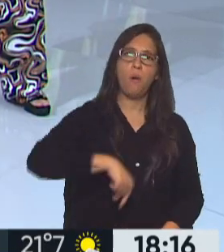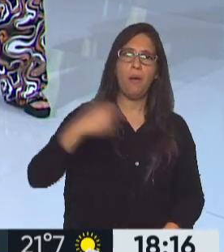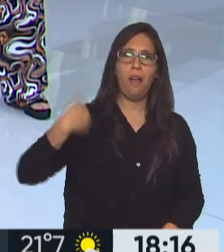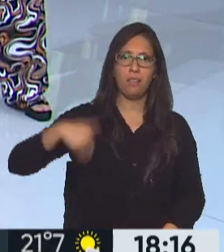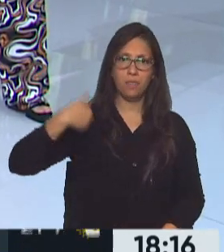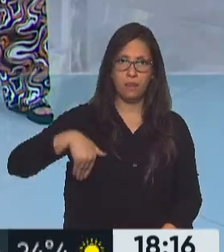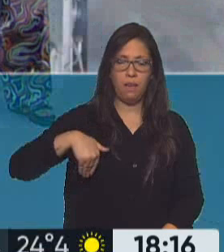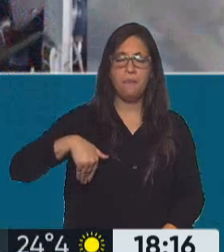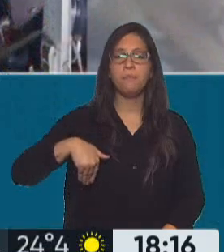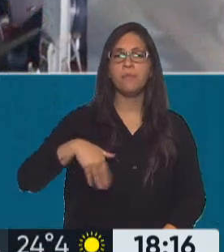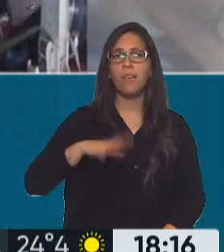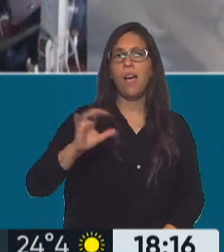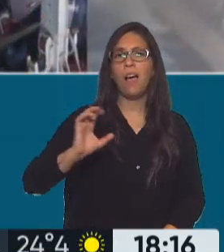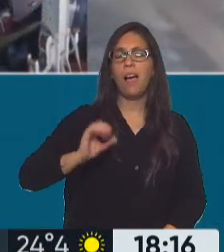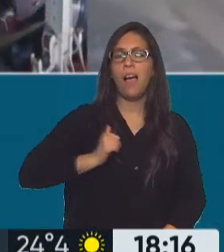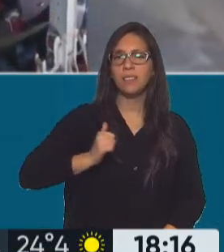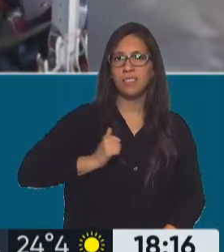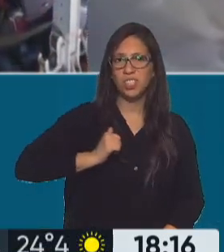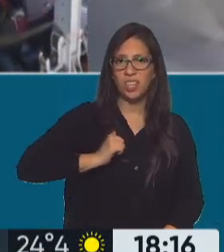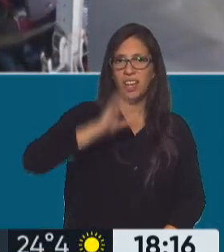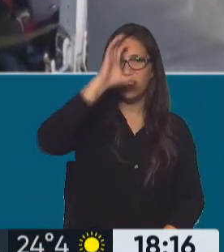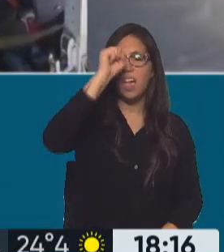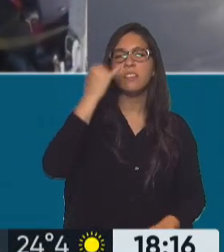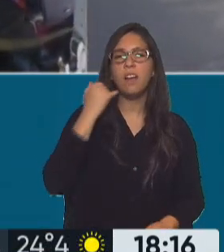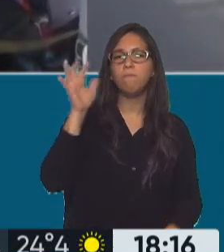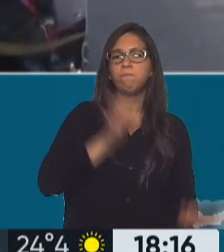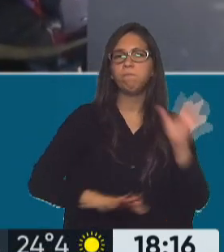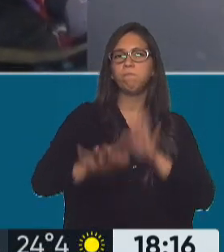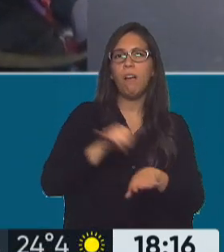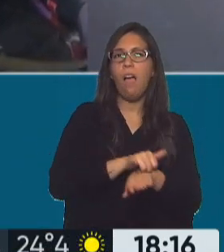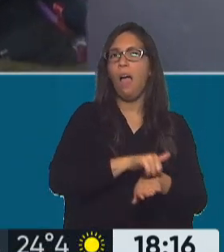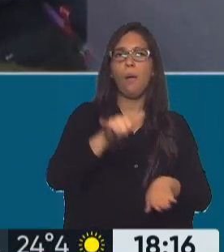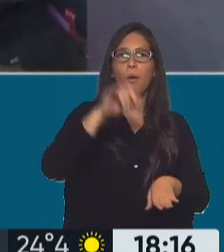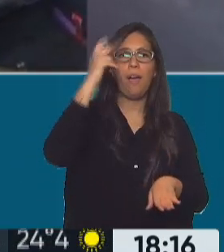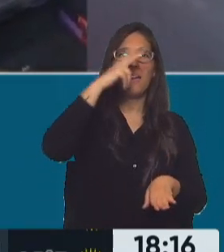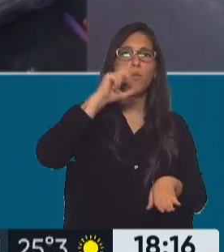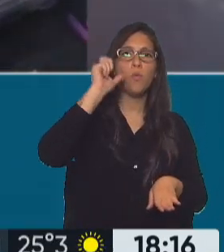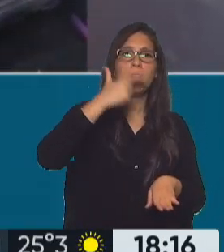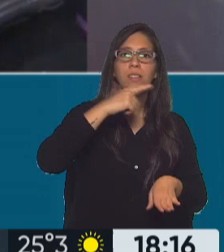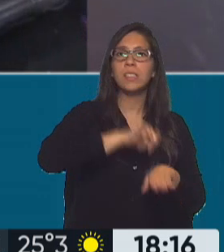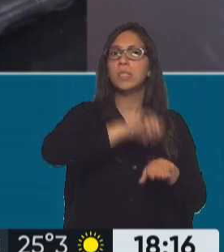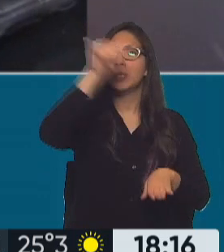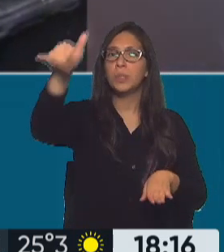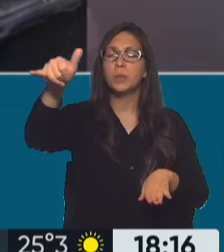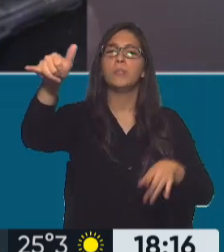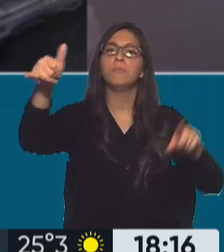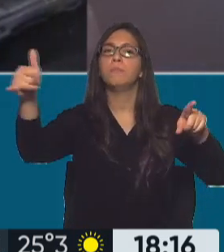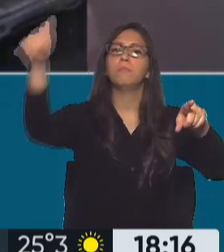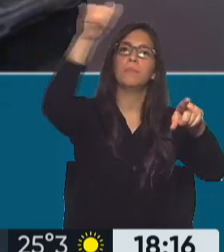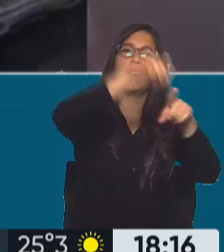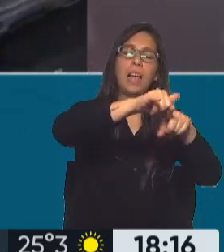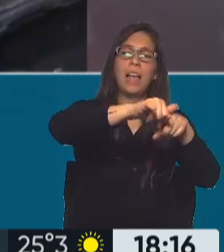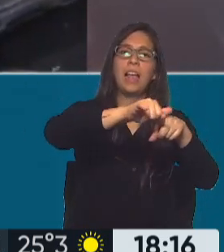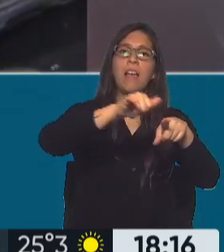La Cancillería está trabajando en eso y justamente el avión Hércules partió nuevamente de Tel Aviv hacia Roma en el